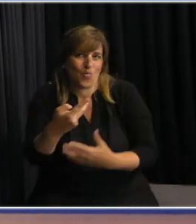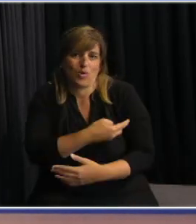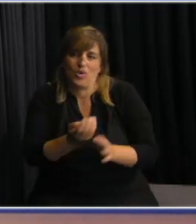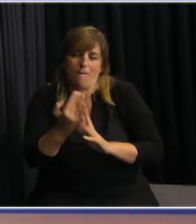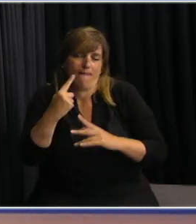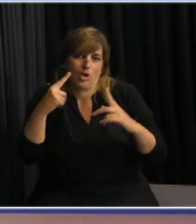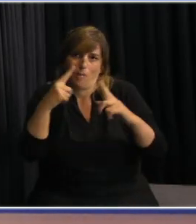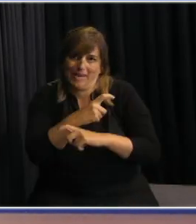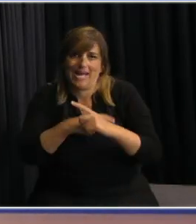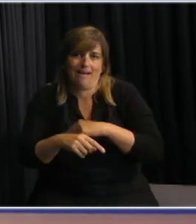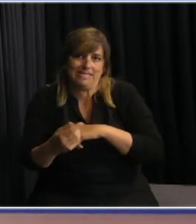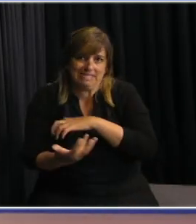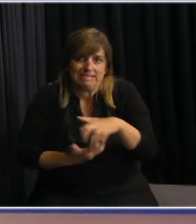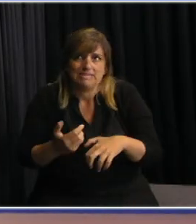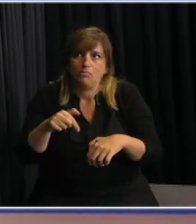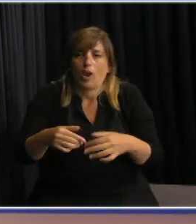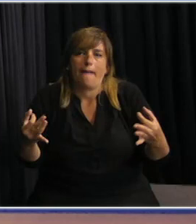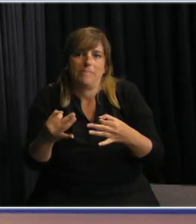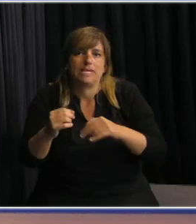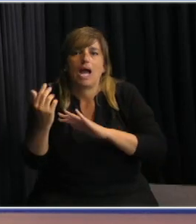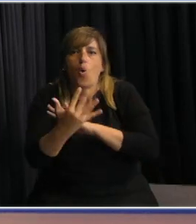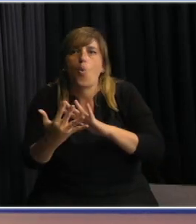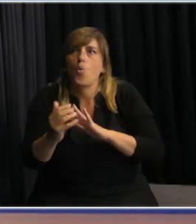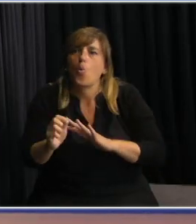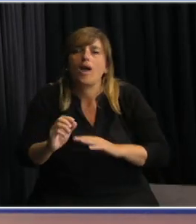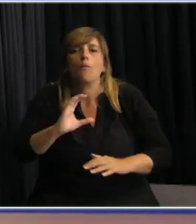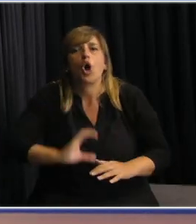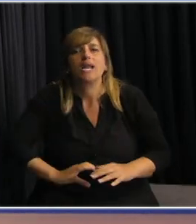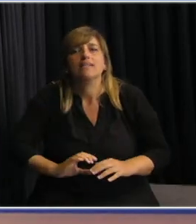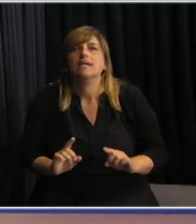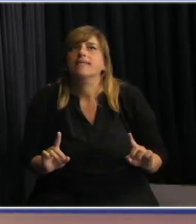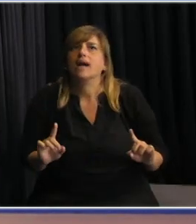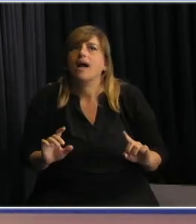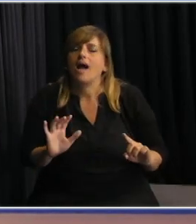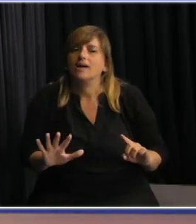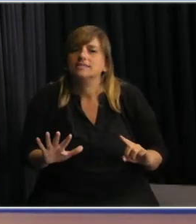compleja, y por las particularidades de nuestro país, no debería de ofrecer